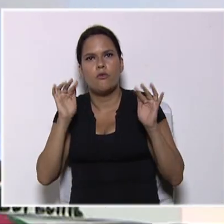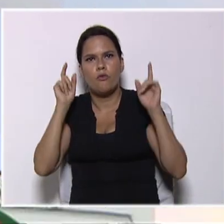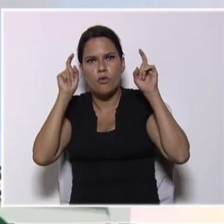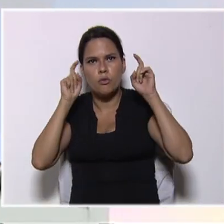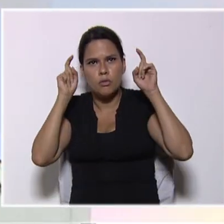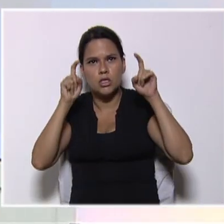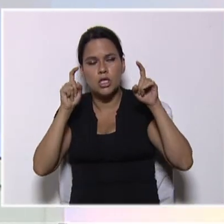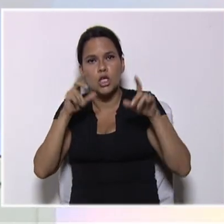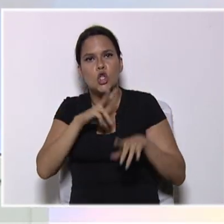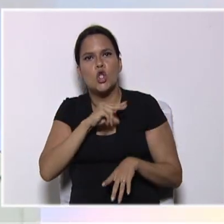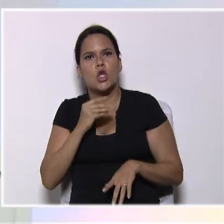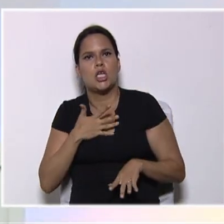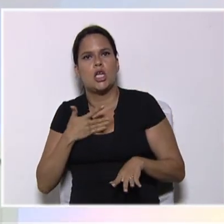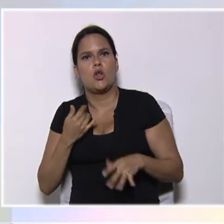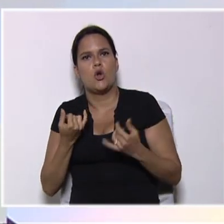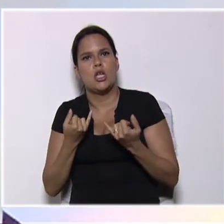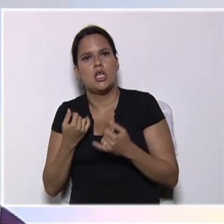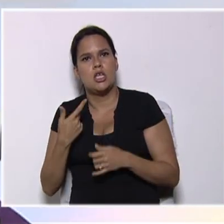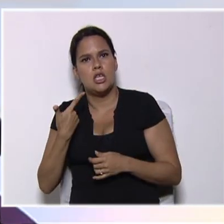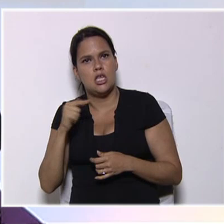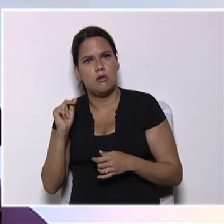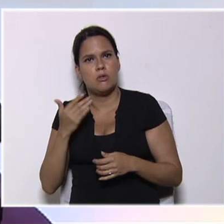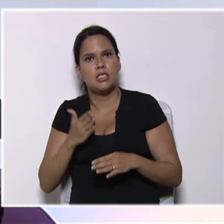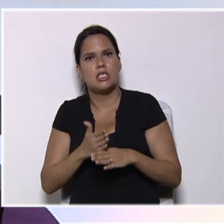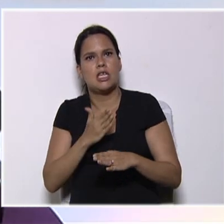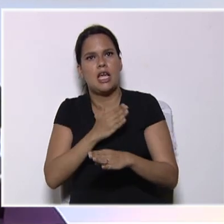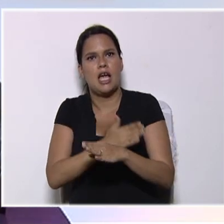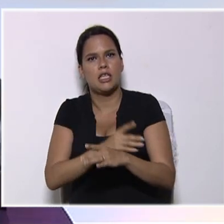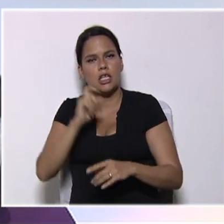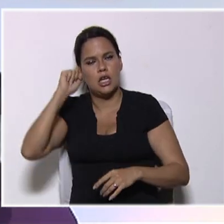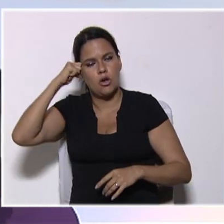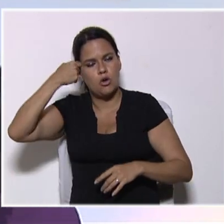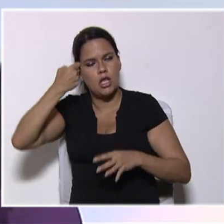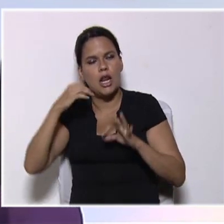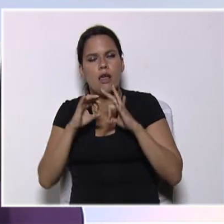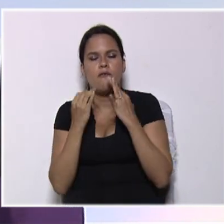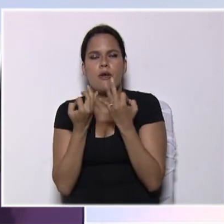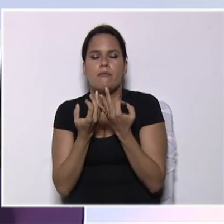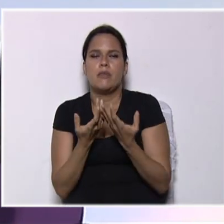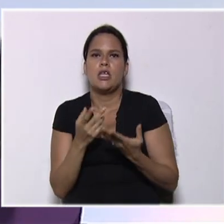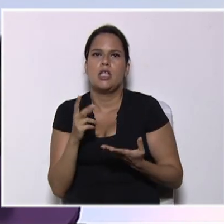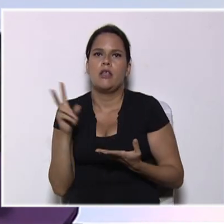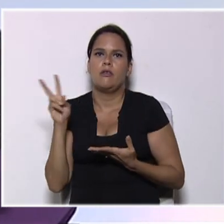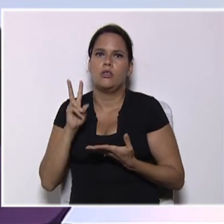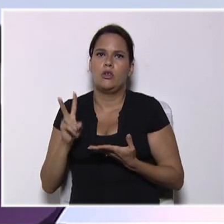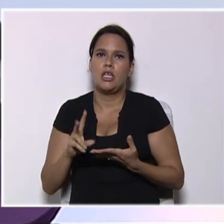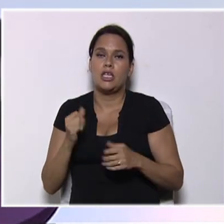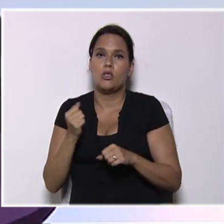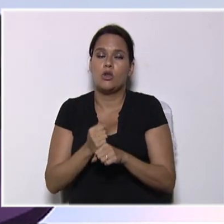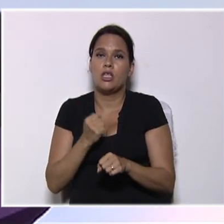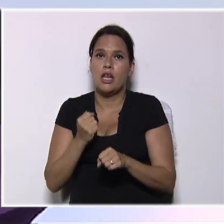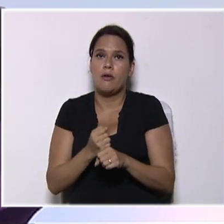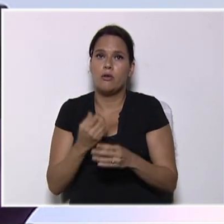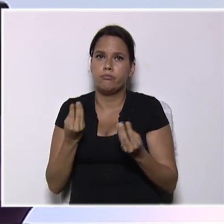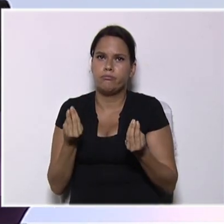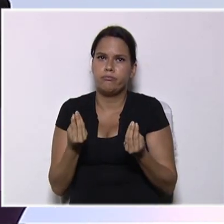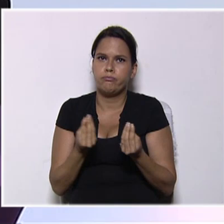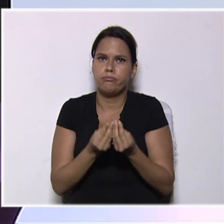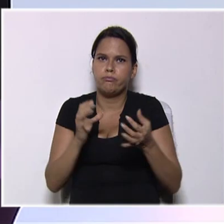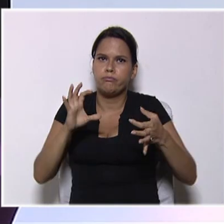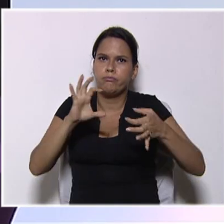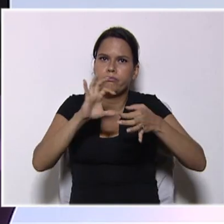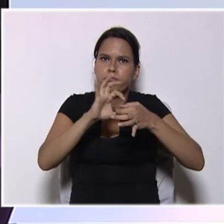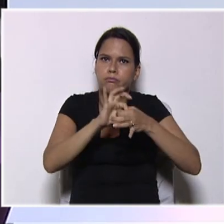sin antes recordarle a la familia venezolana que ese trabajo articulado con los talleres de educación laboral es importante para